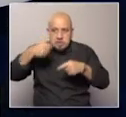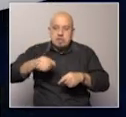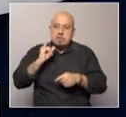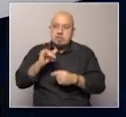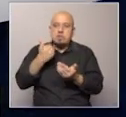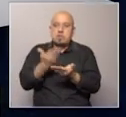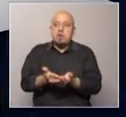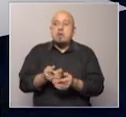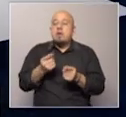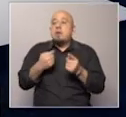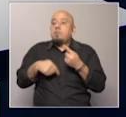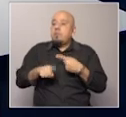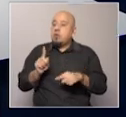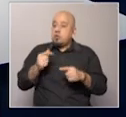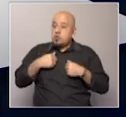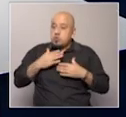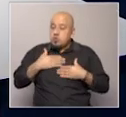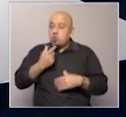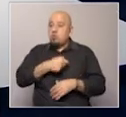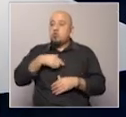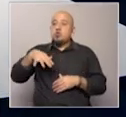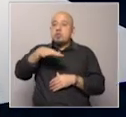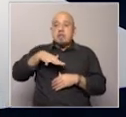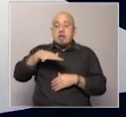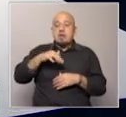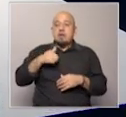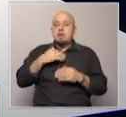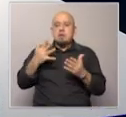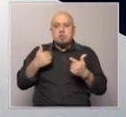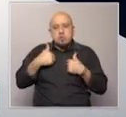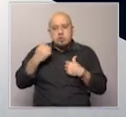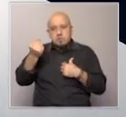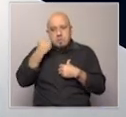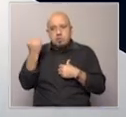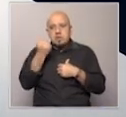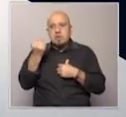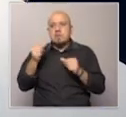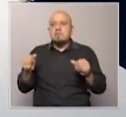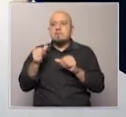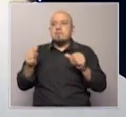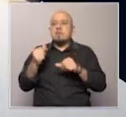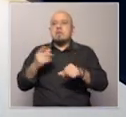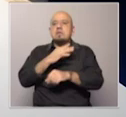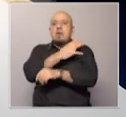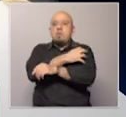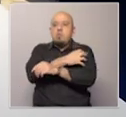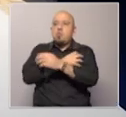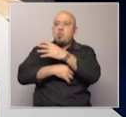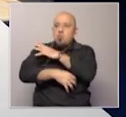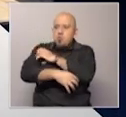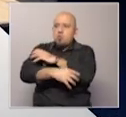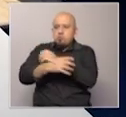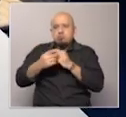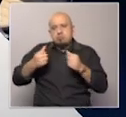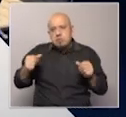pero que a su vez como sociedad civil nos resulta muy importante hacer músculo para la sociedad civil y no dejar todo